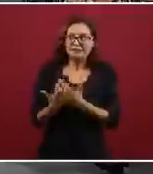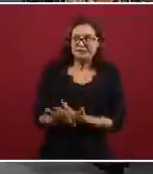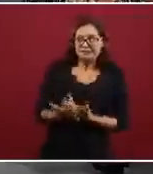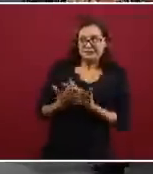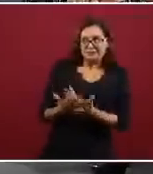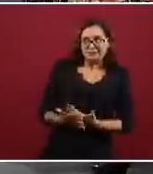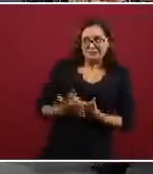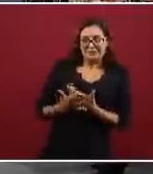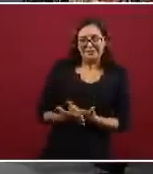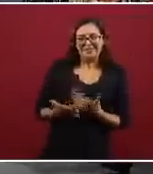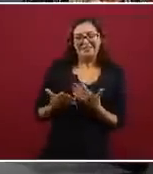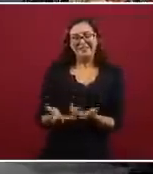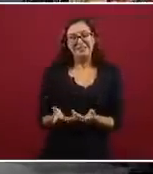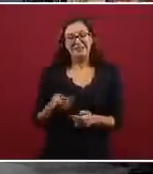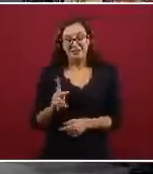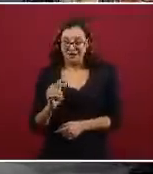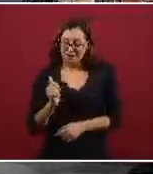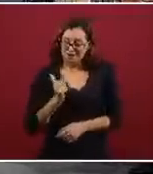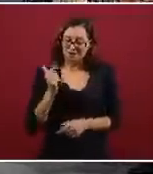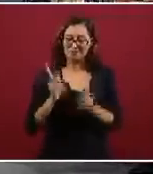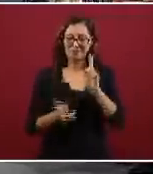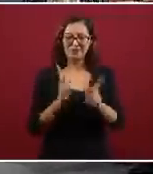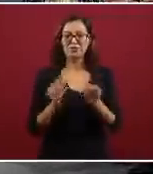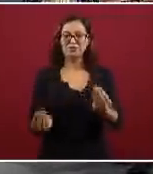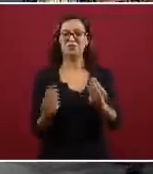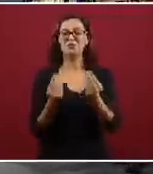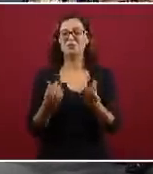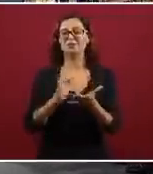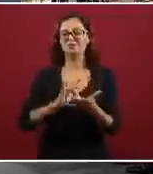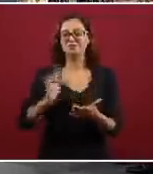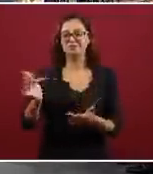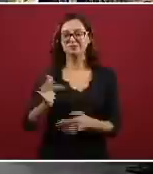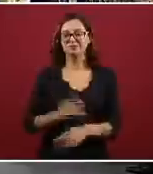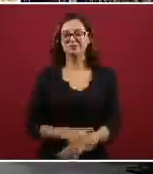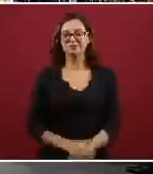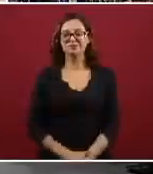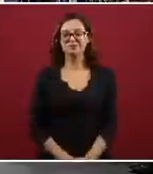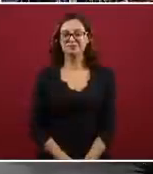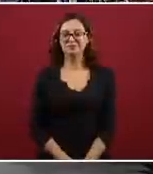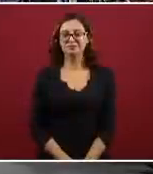aprovechamos para platicar. Muchísimas gracias.